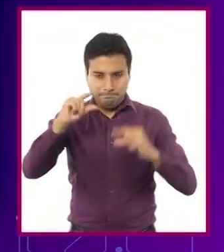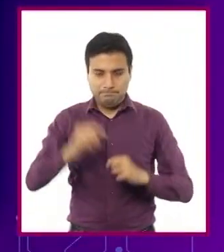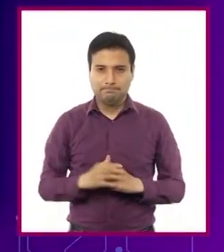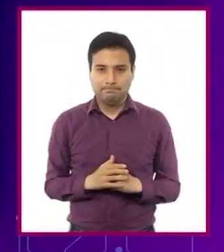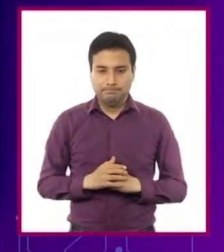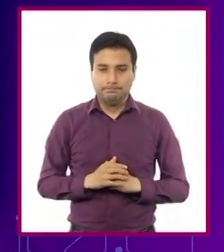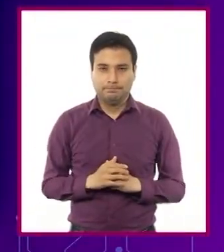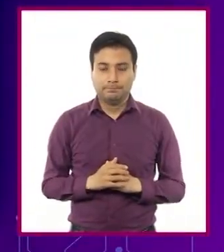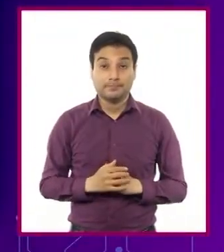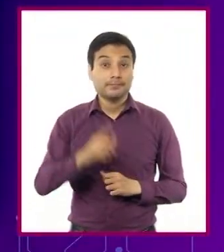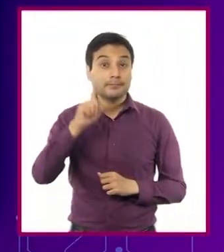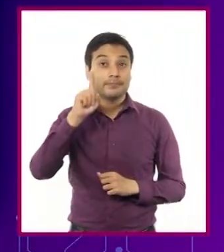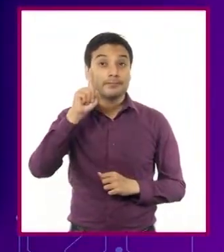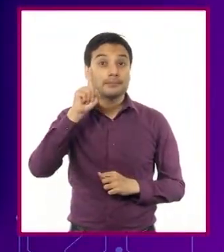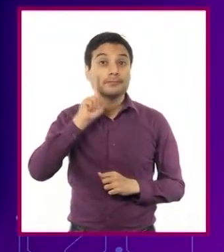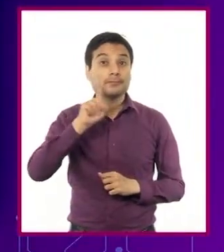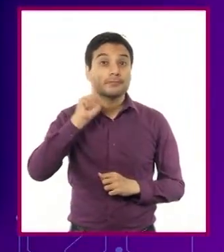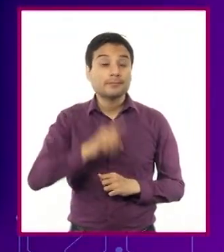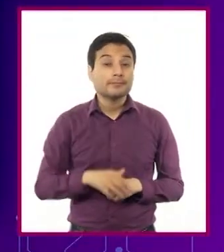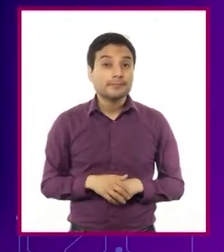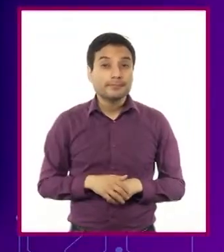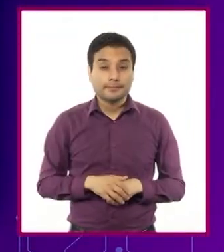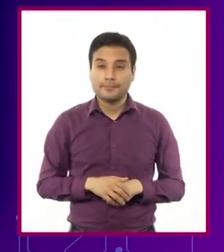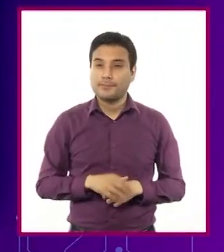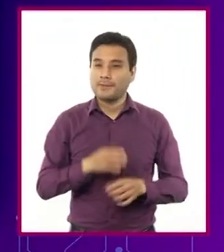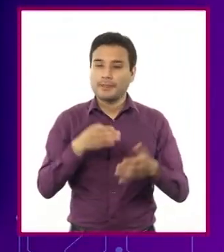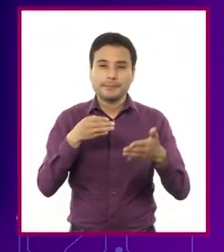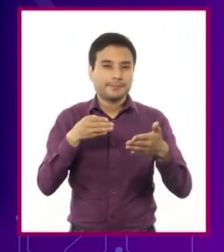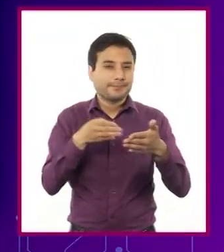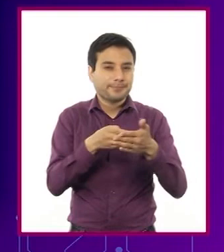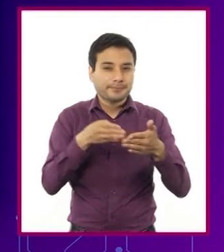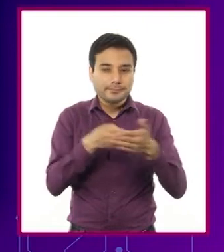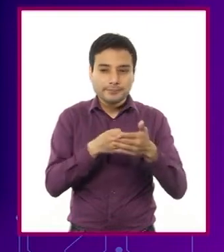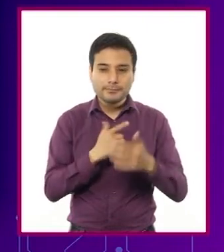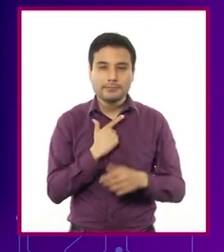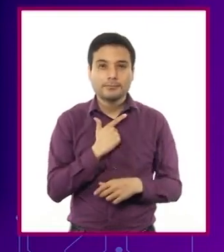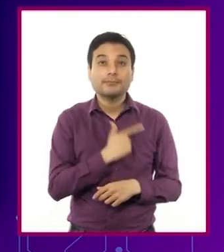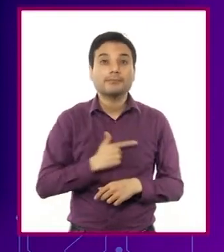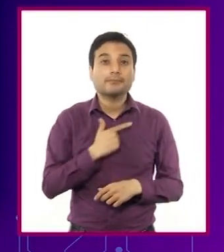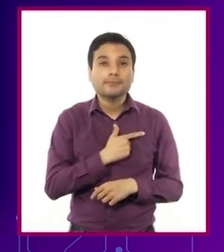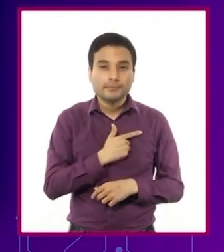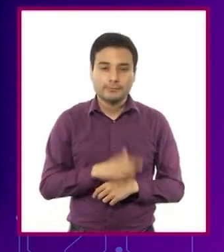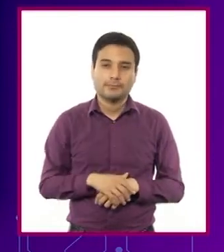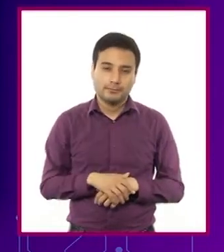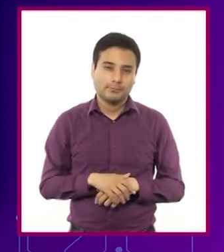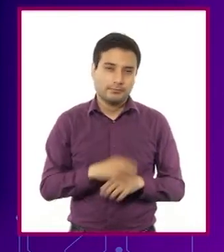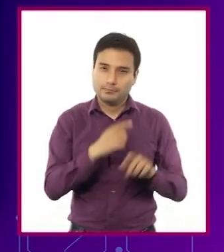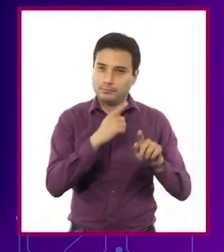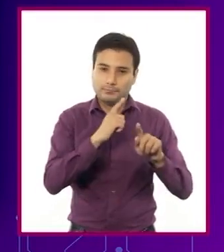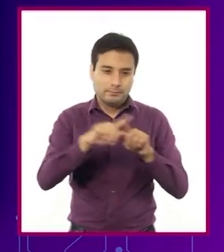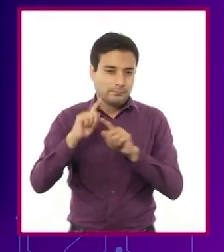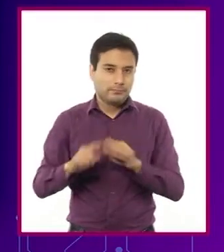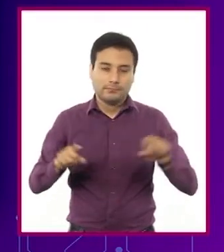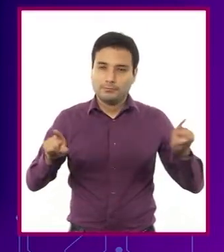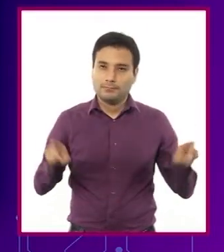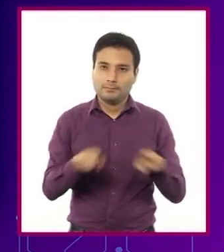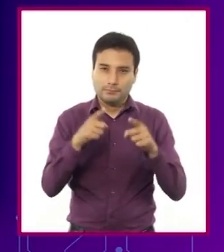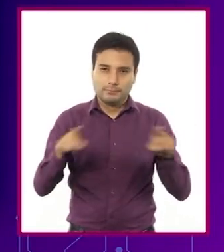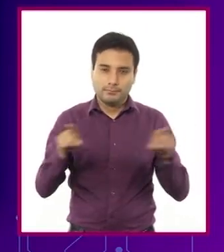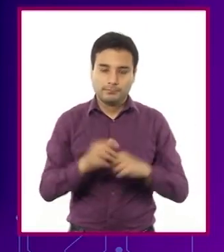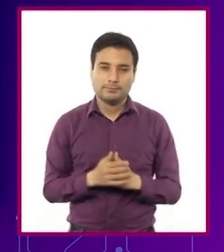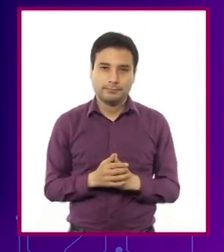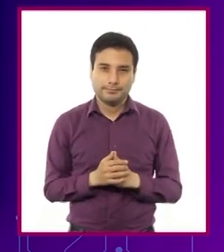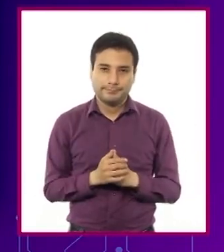resultados indican que las mujeres eligieron la mayoría de los géneros musicales de la encuesta. Por lo tanto, los datos